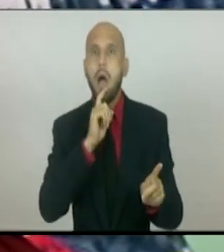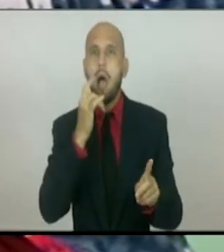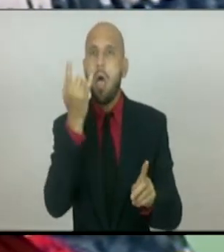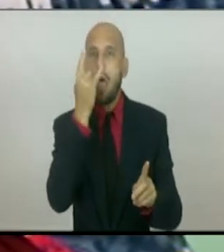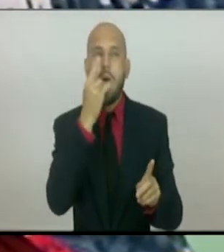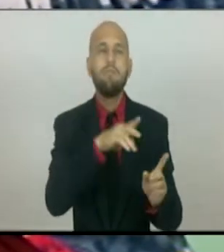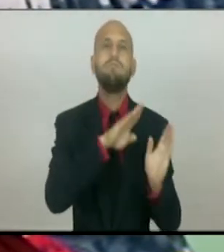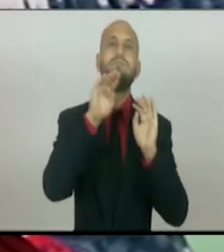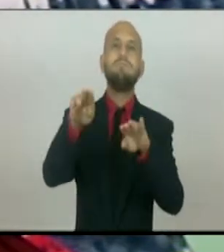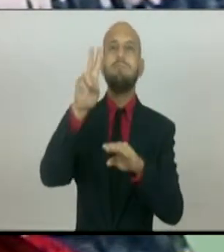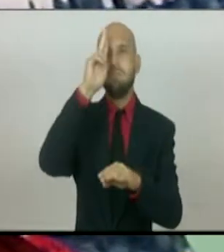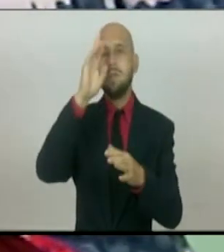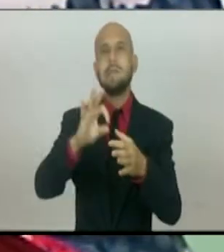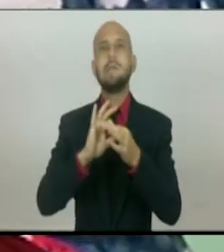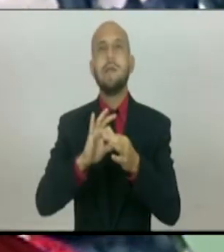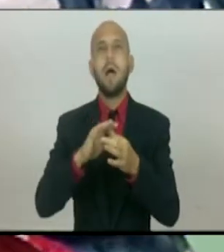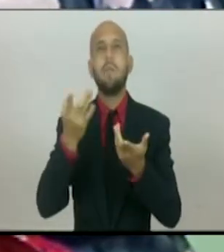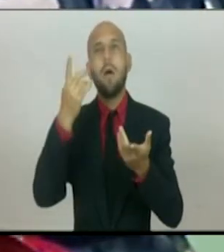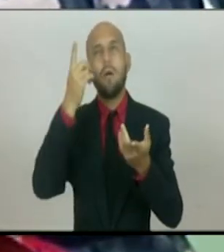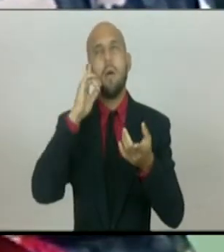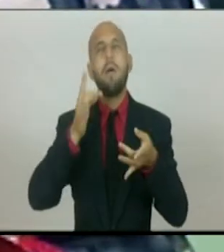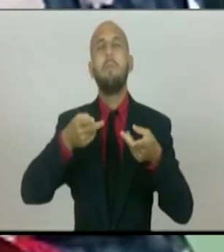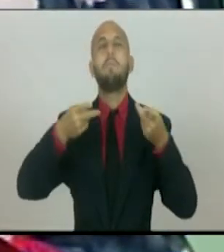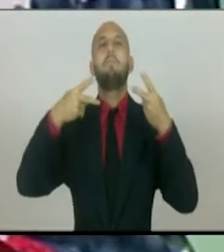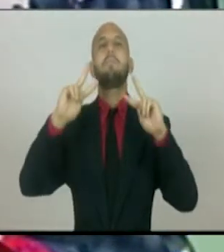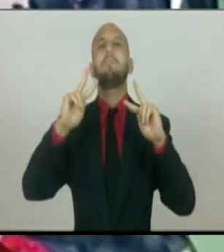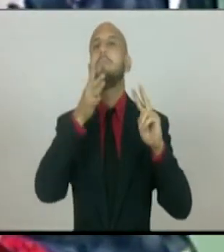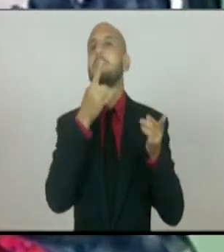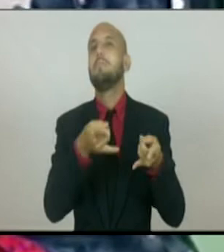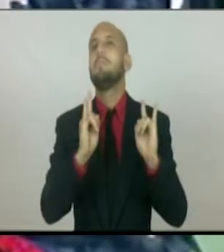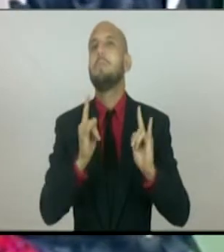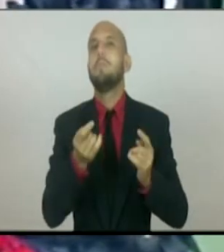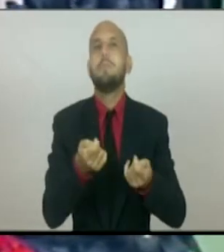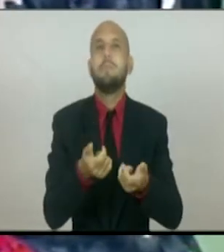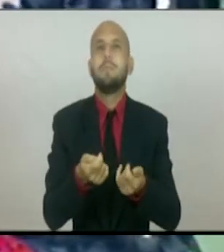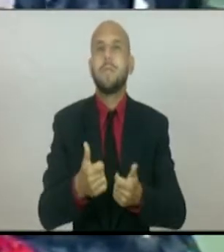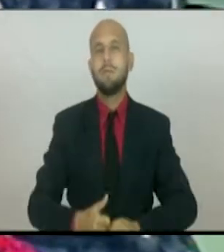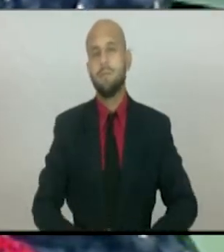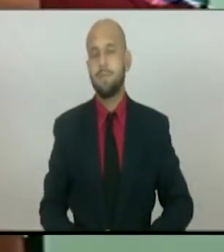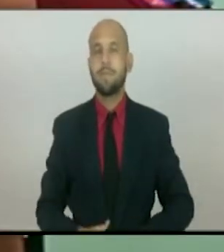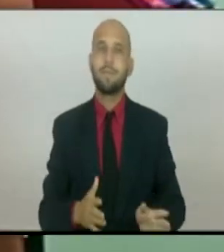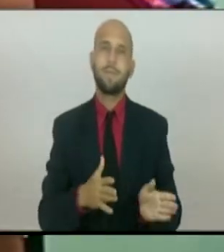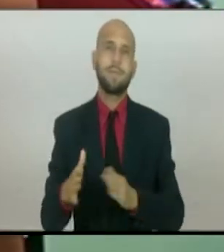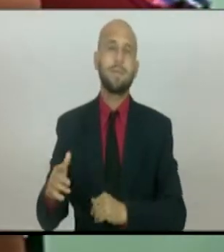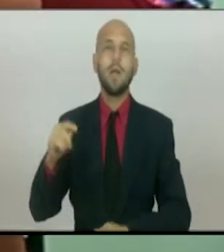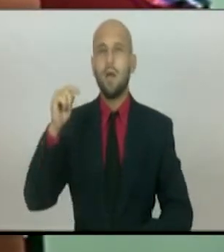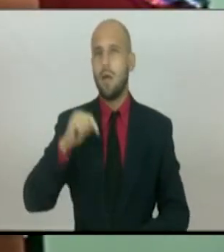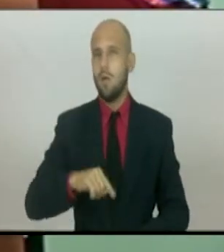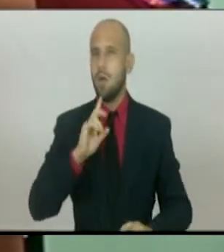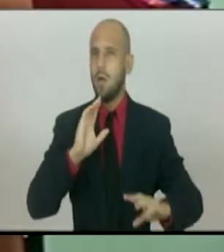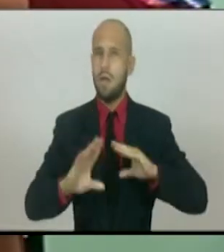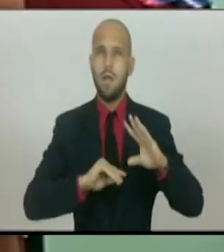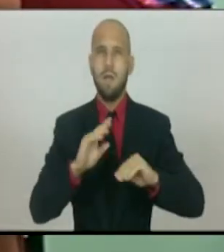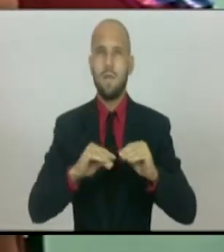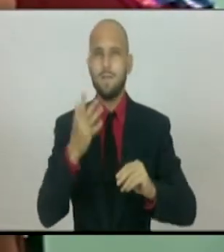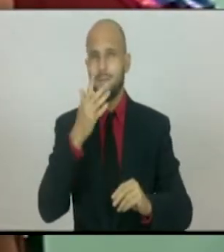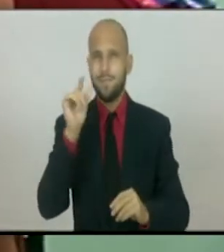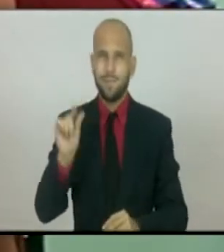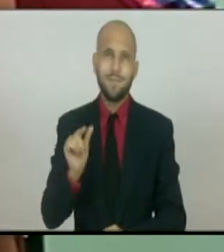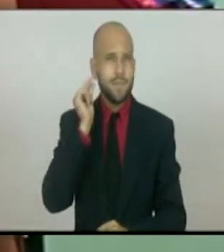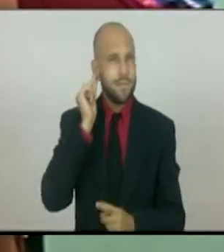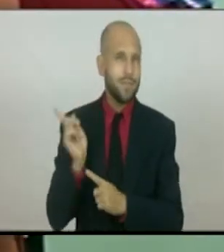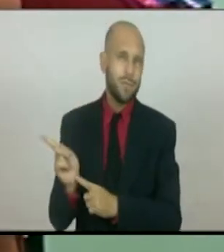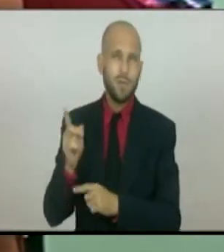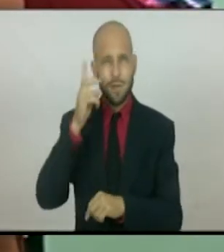urgencias de nuestras instituciones hospitalarias. Yo voy a aprovechar también estos minutos finales para retomar la conversación con mi invitada de esta